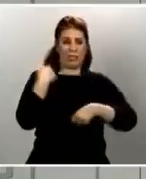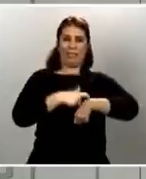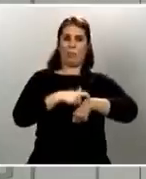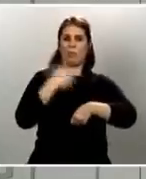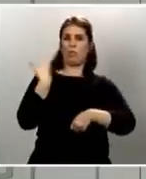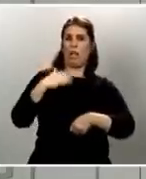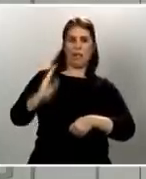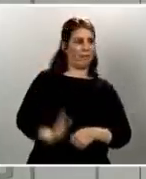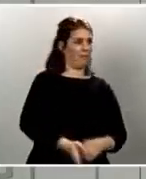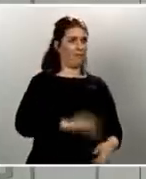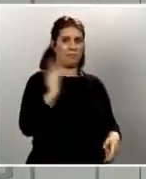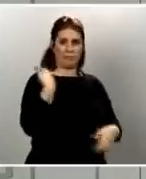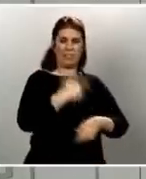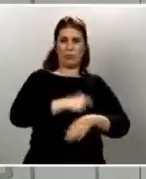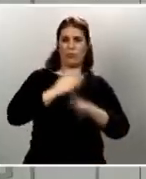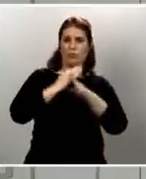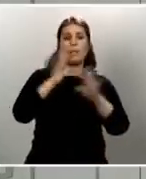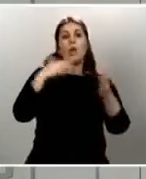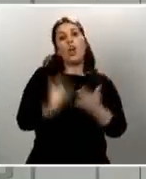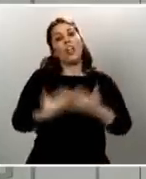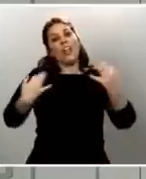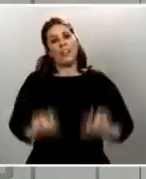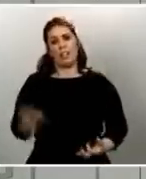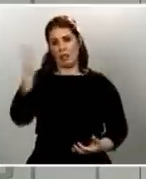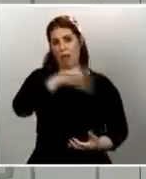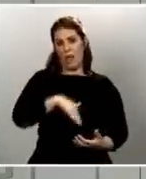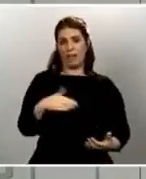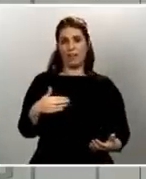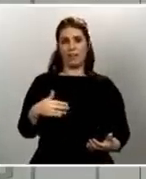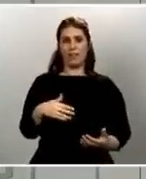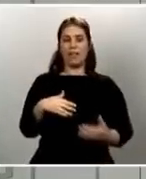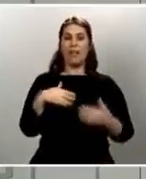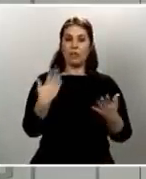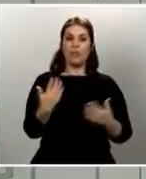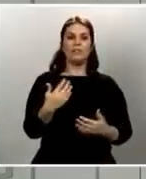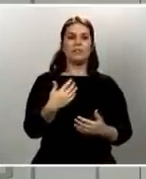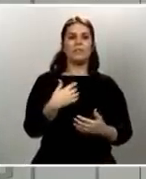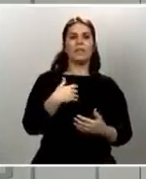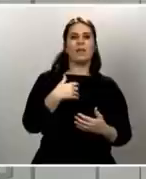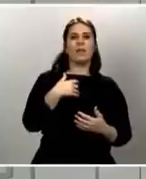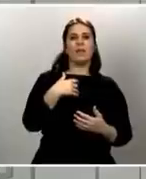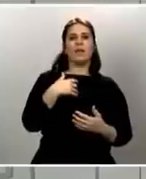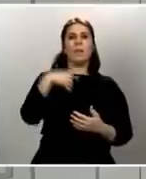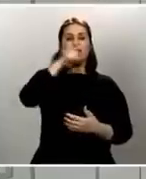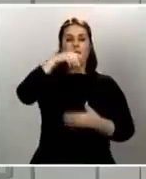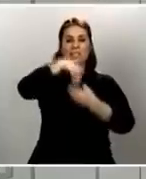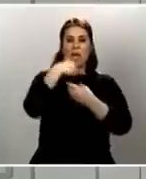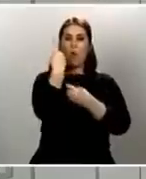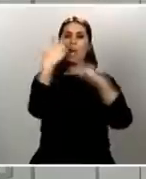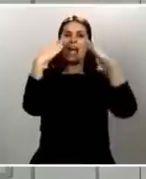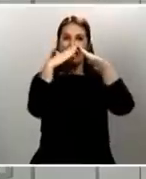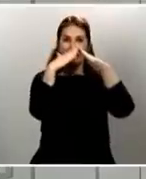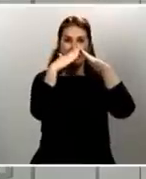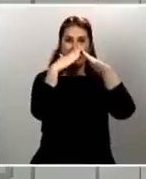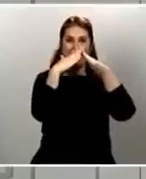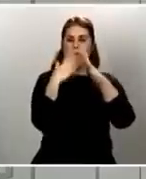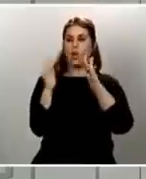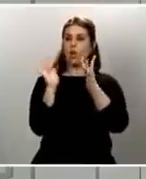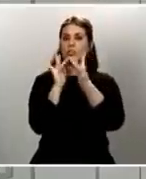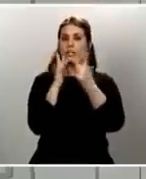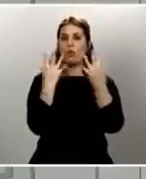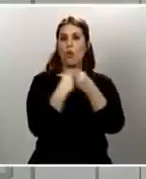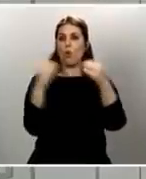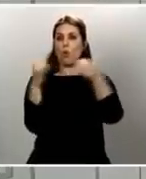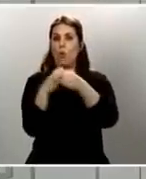a relación entre o resto das persoas e os grupos vulnerables se deve seguir controlando. O